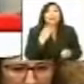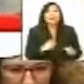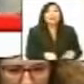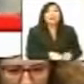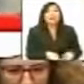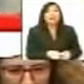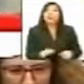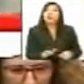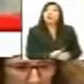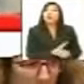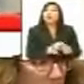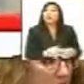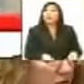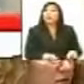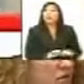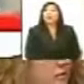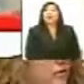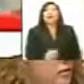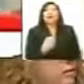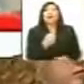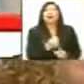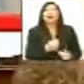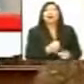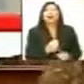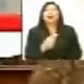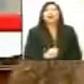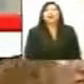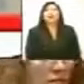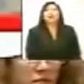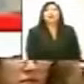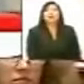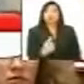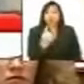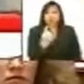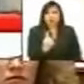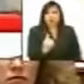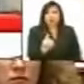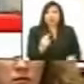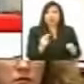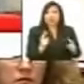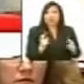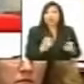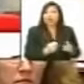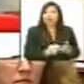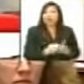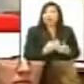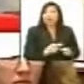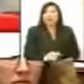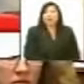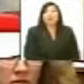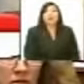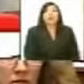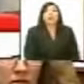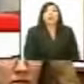en temas que son súper relevantes para luchar contra la corrupción. Número uno, el tema de compras públicas, la manera en que